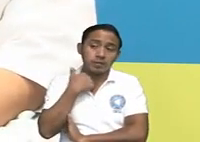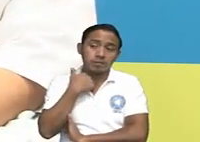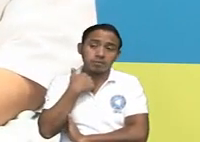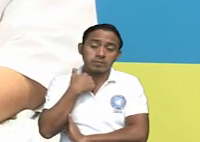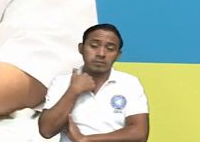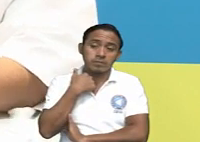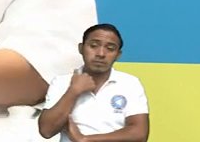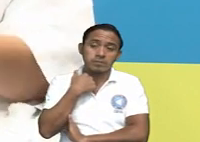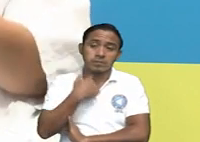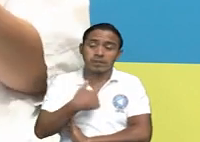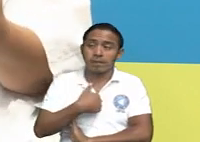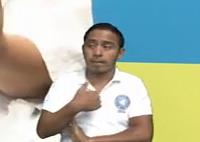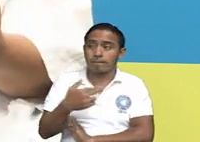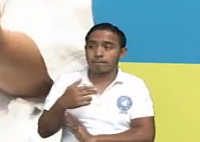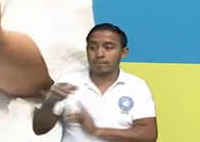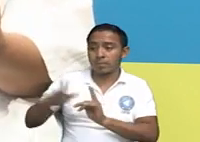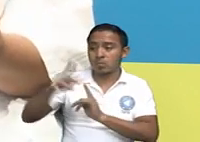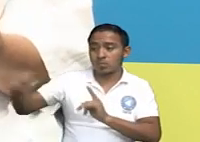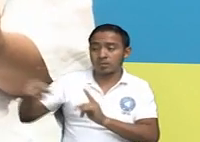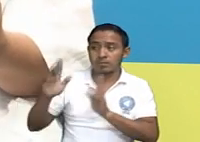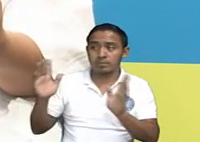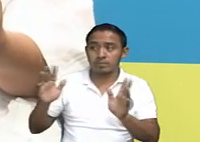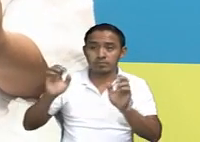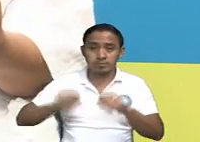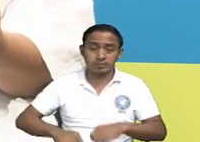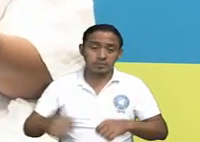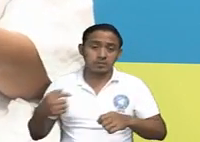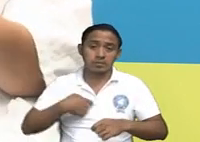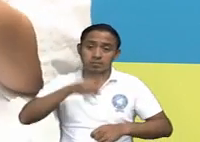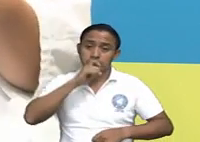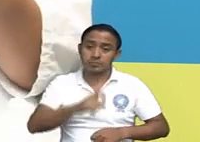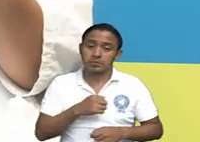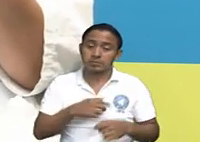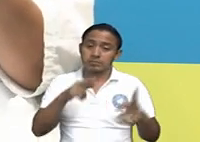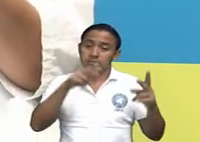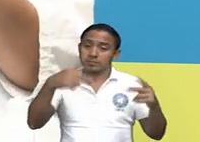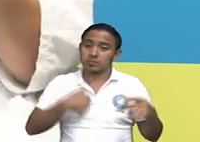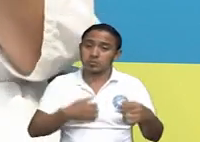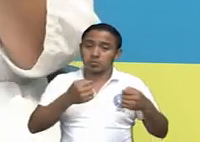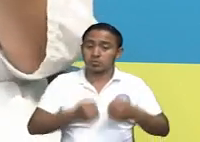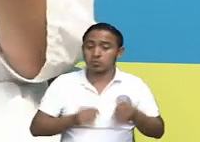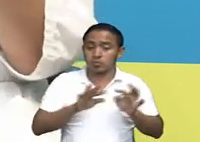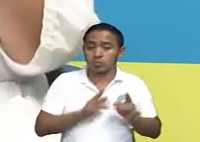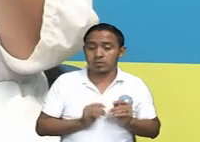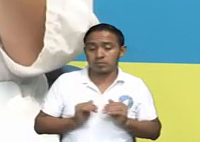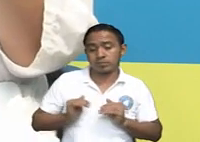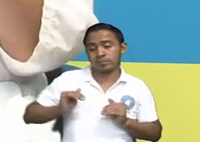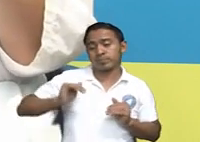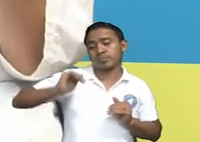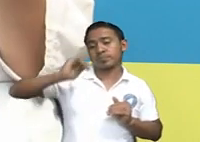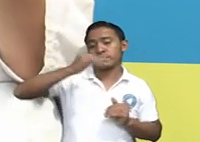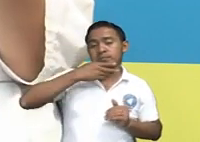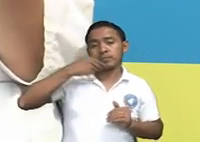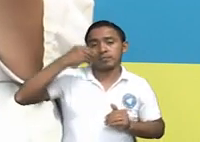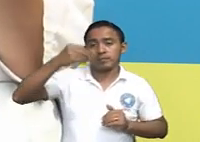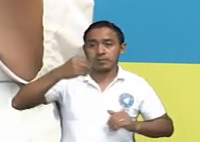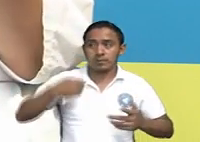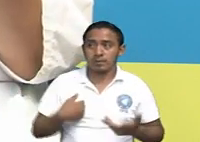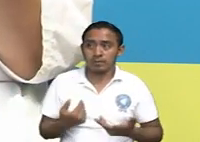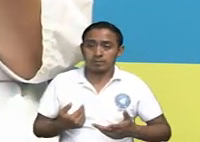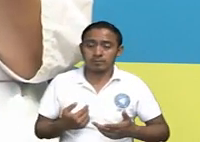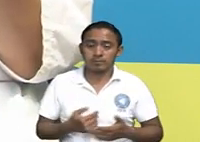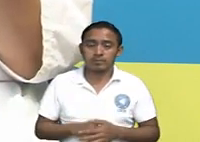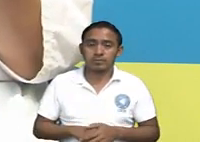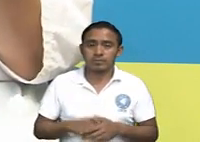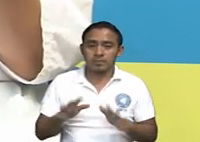es alguien del sexo opuesto. Puede ser que yo, una niña que voy desarrollando, adolescente, me voy